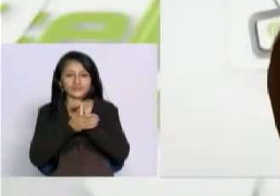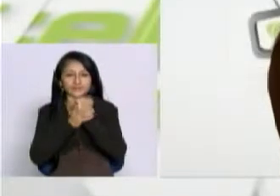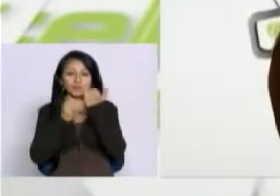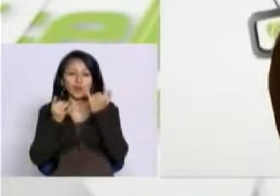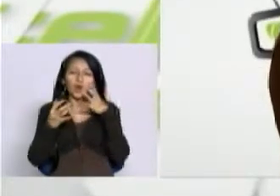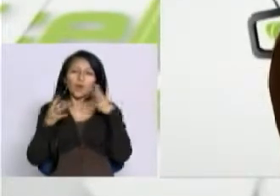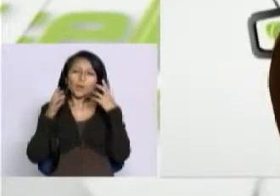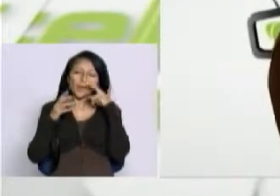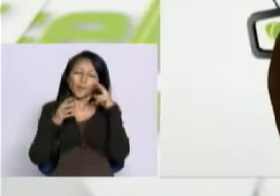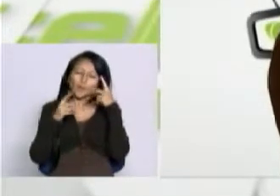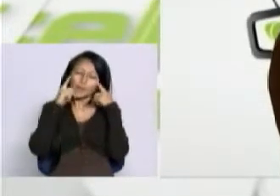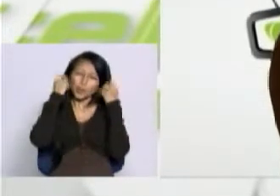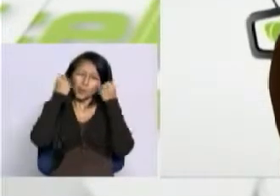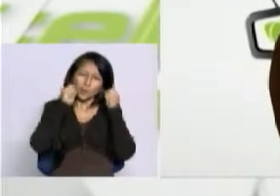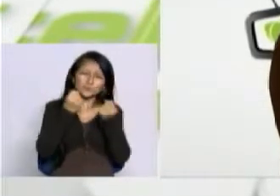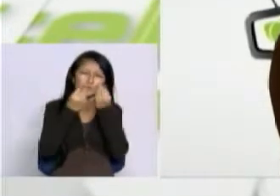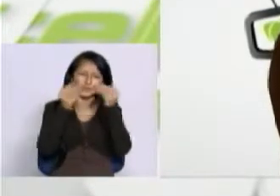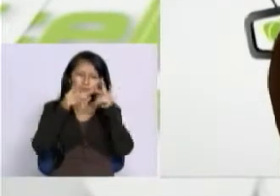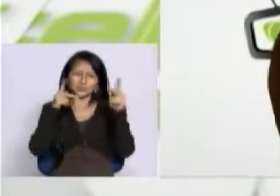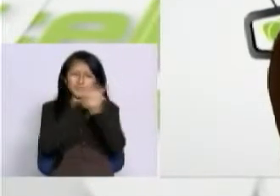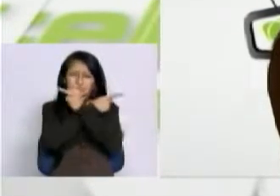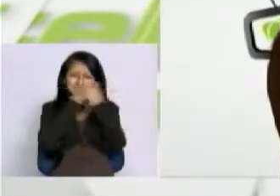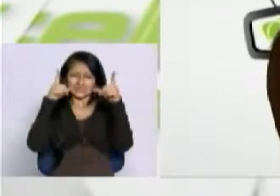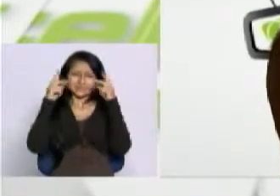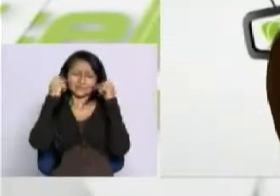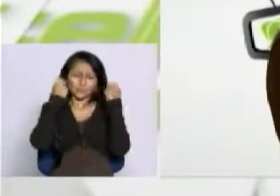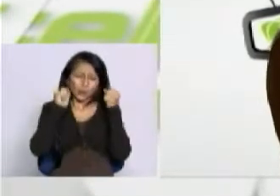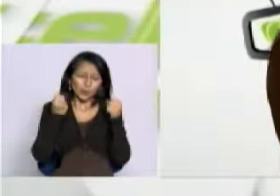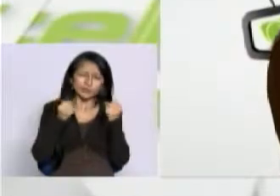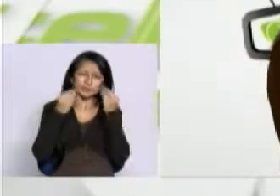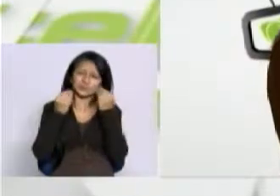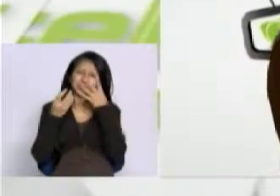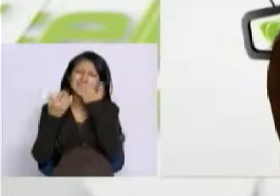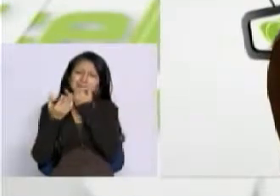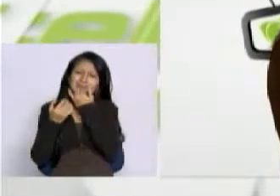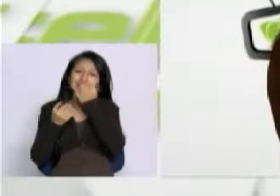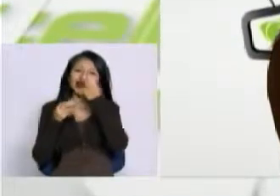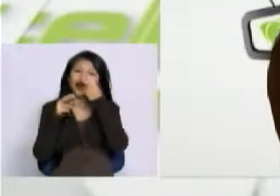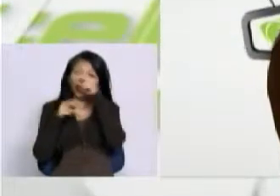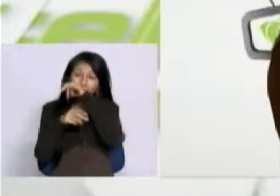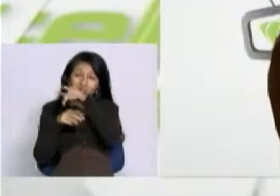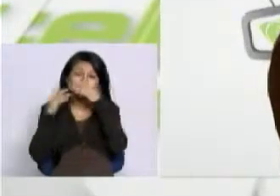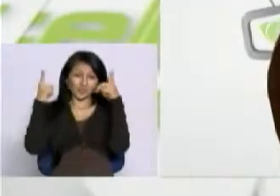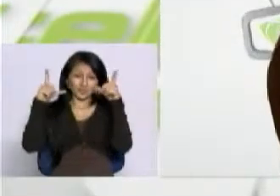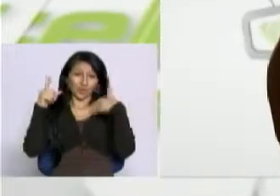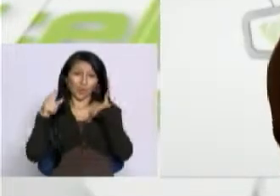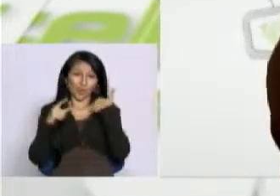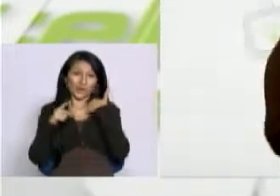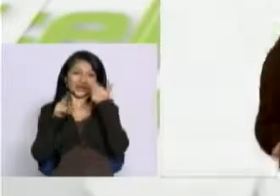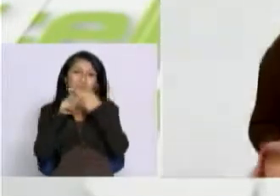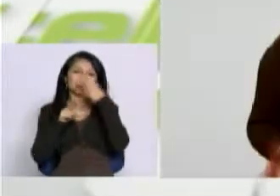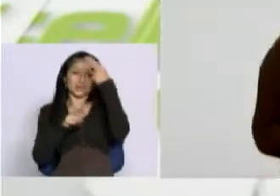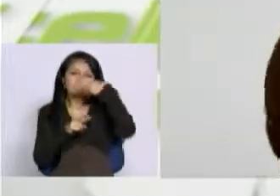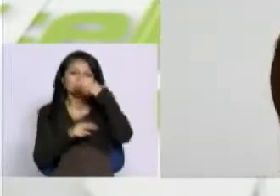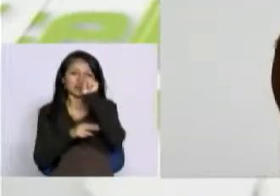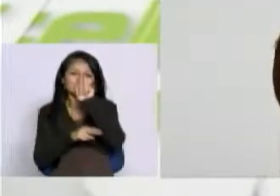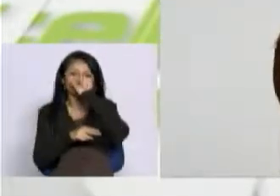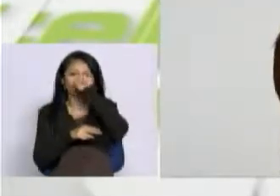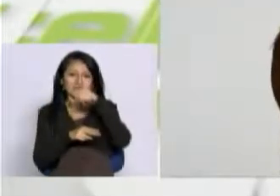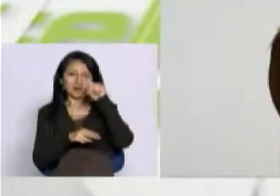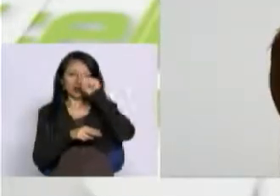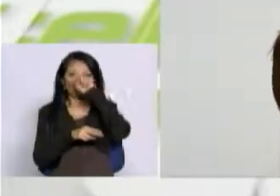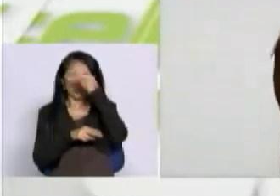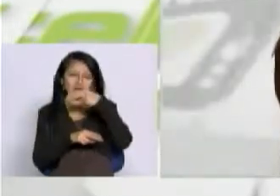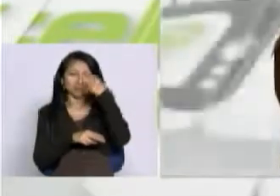sumamos a la preocupación que tienen muchos televidentes respecto a las expectativas de cambio del programa Hashtag. Y por eso hemos invitado hoy a